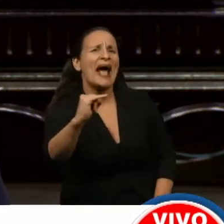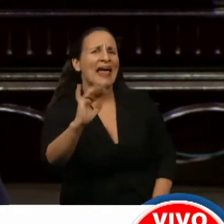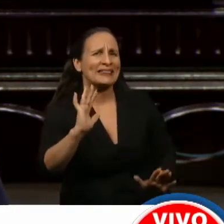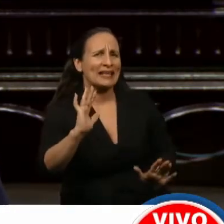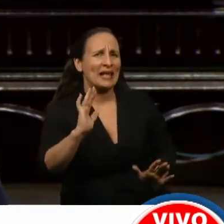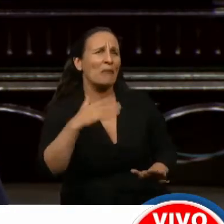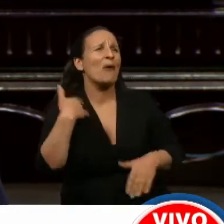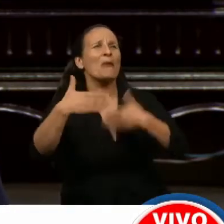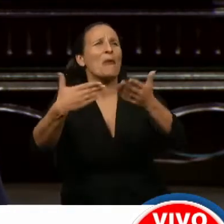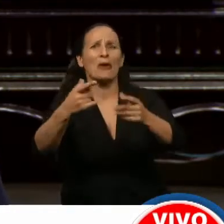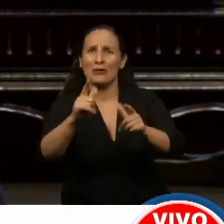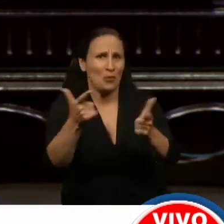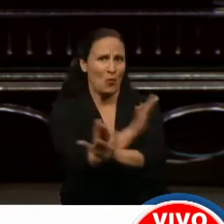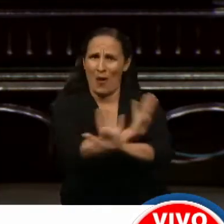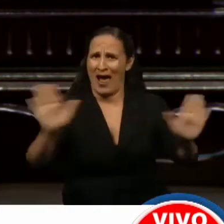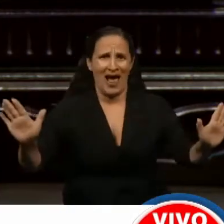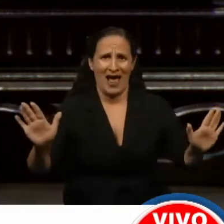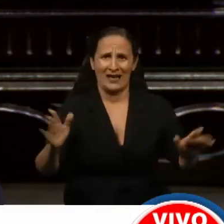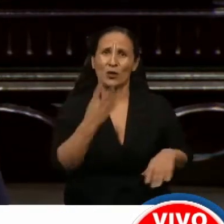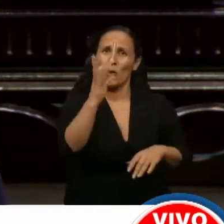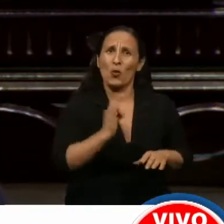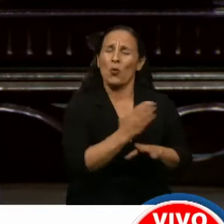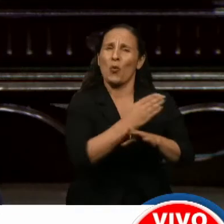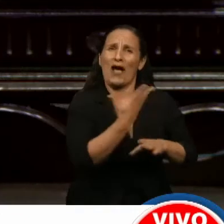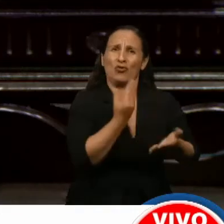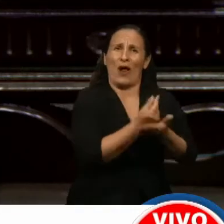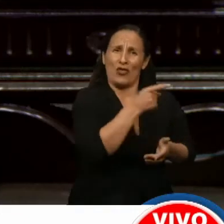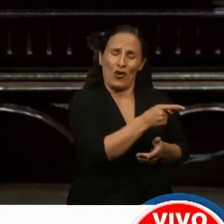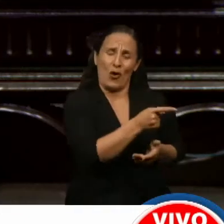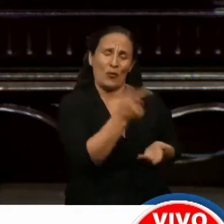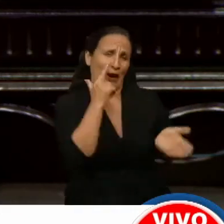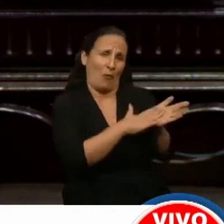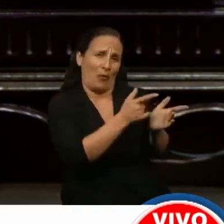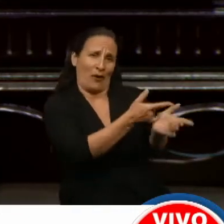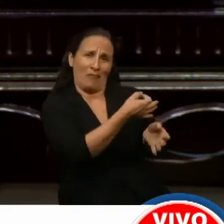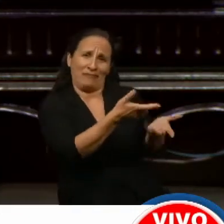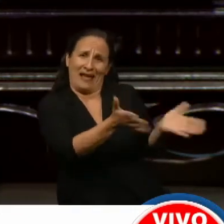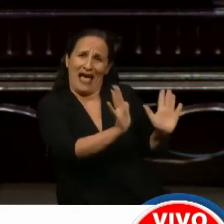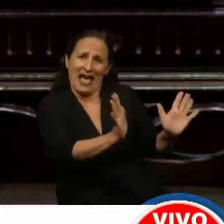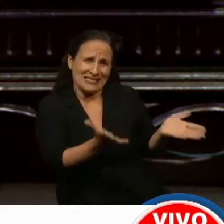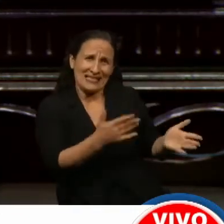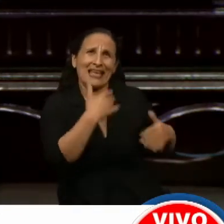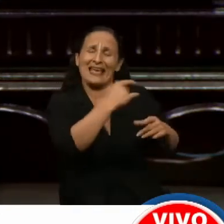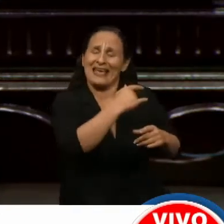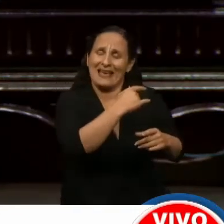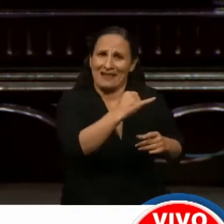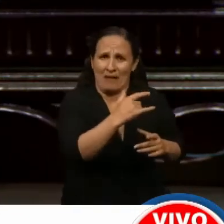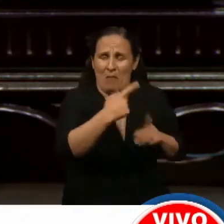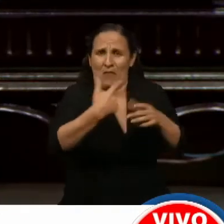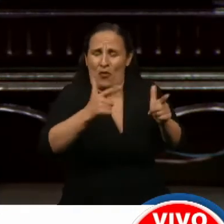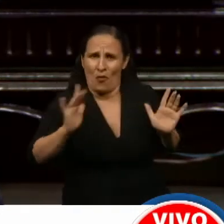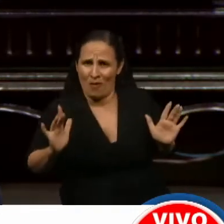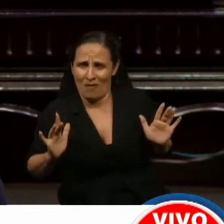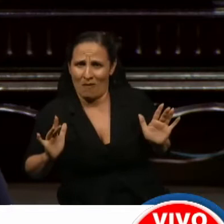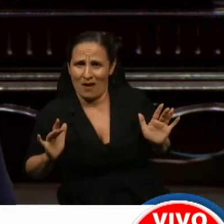lado. Los 4 años recientes lo demuestran. Entonces creo que cuando uno mira los números y ve que